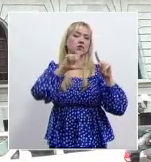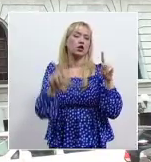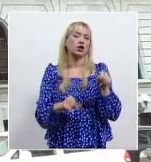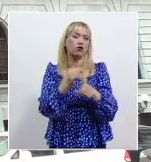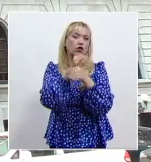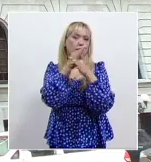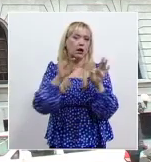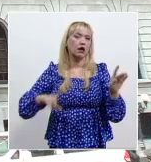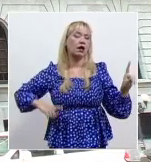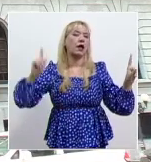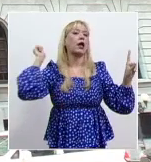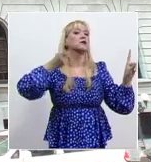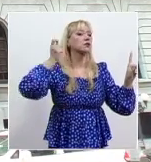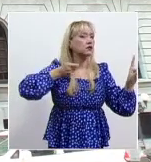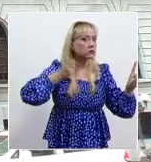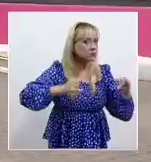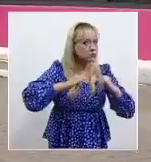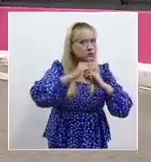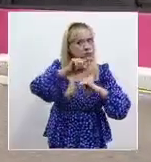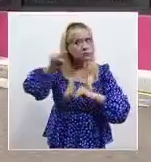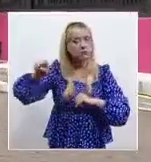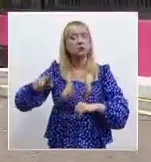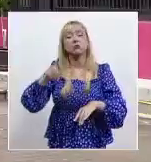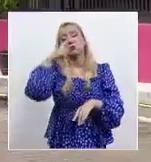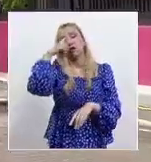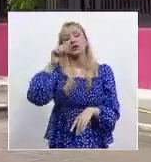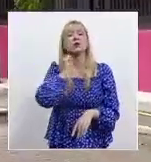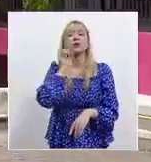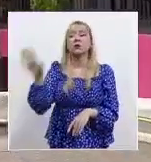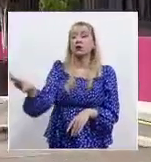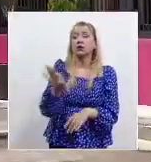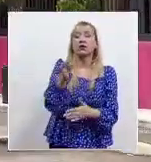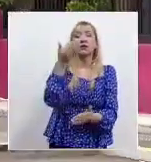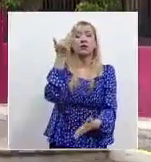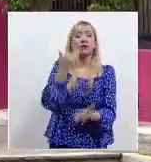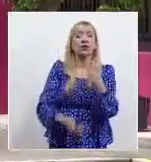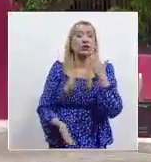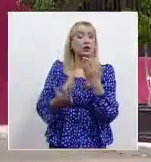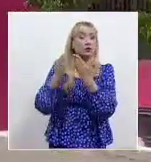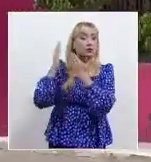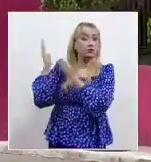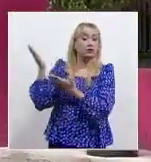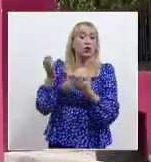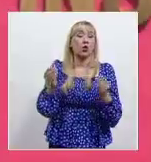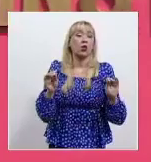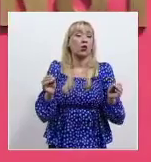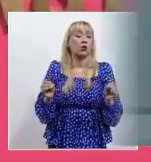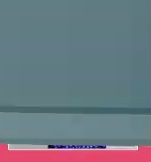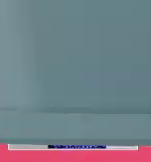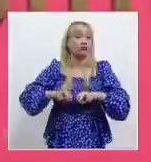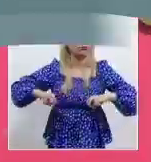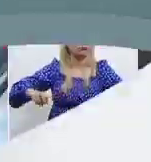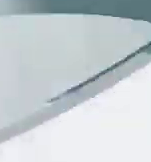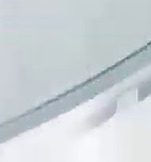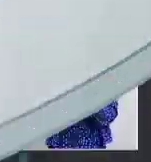la omisión del Senado de designar a quienes ocuparán 3 vacantes de comisionados en dicho instituto.